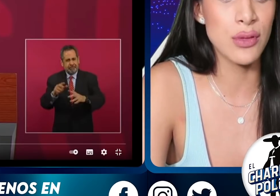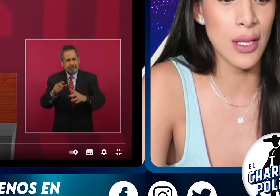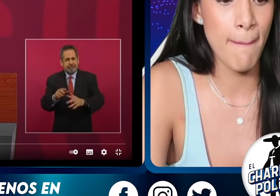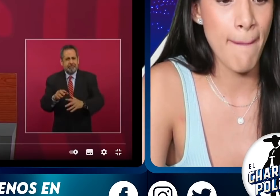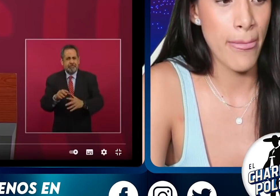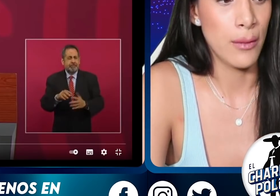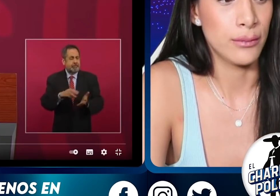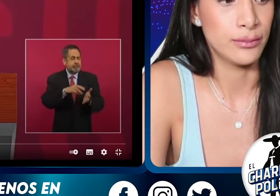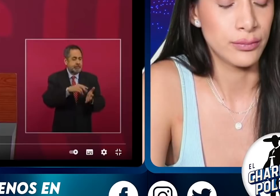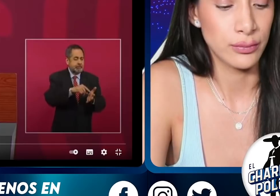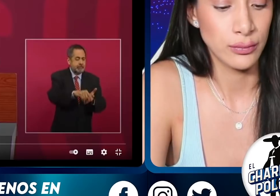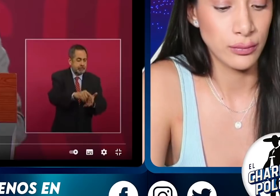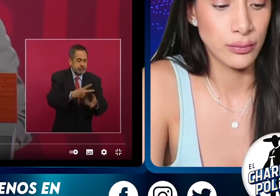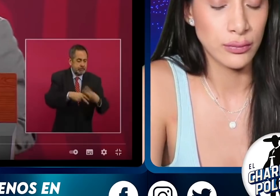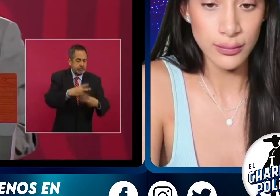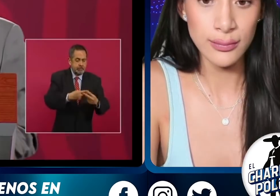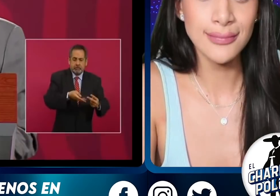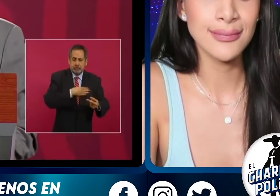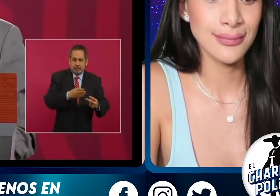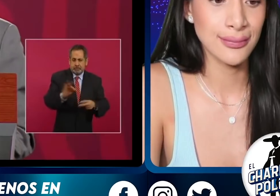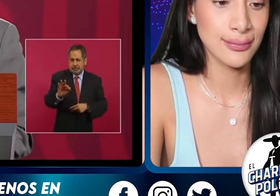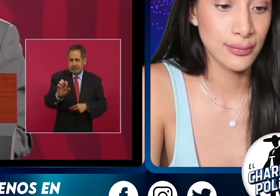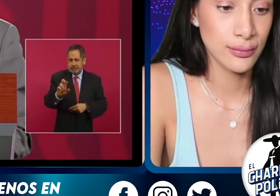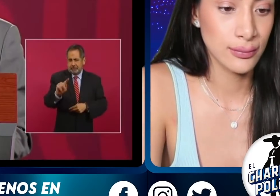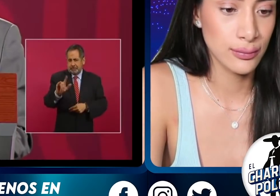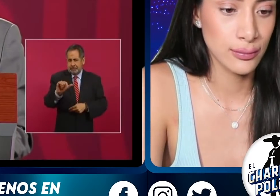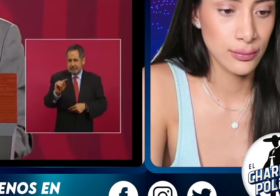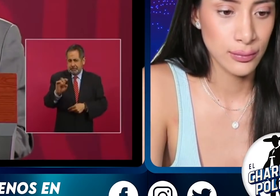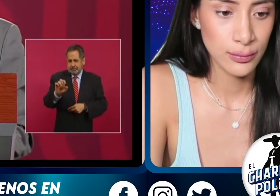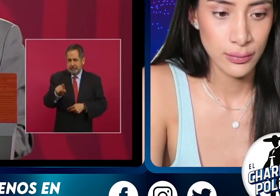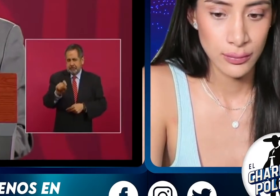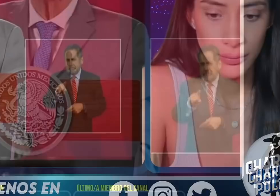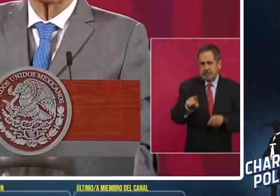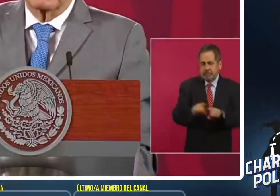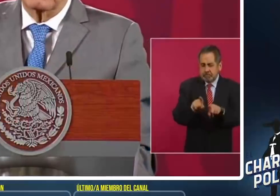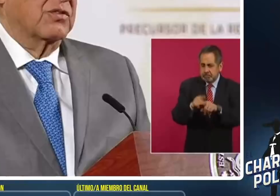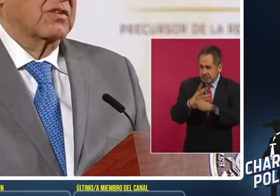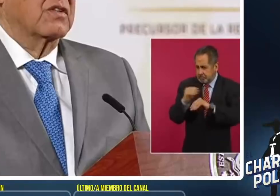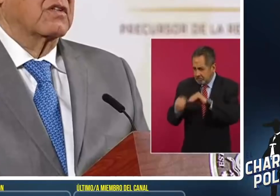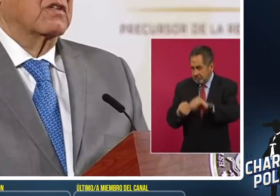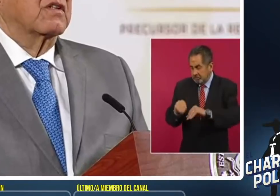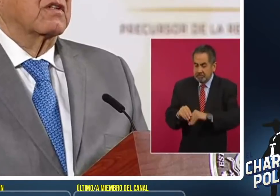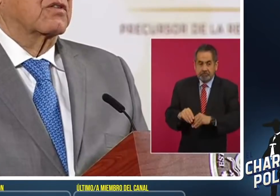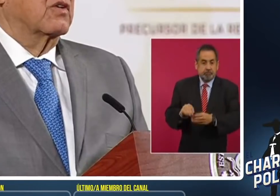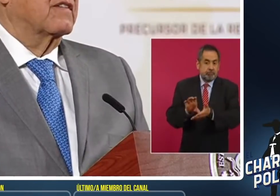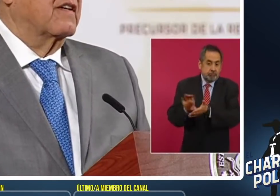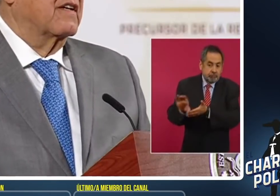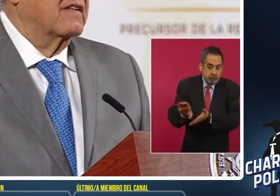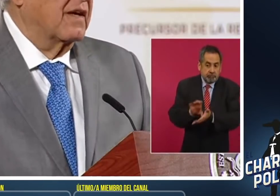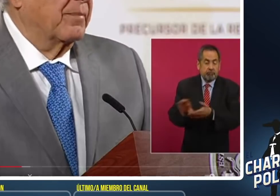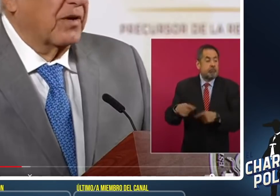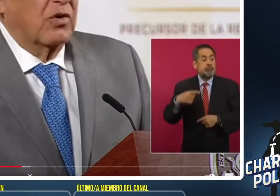Vamos a escuchar. Nos van a permitir, aún rehabilitándolas, estamos invirtiendo. El